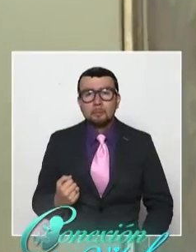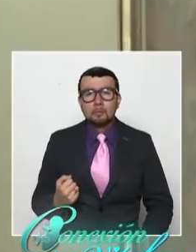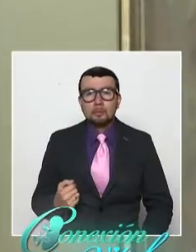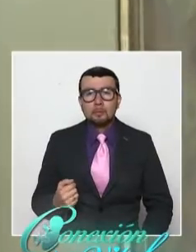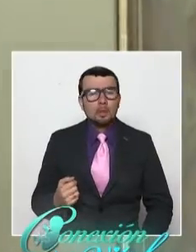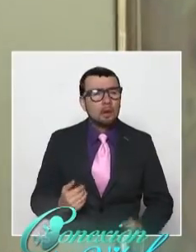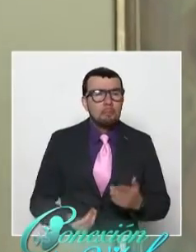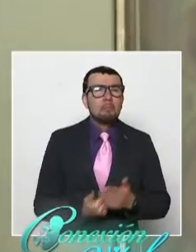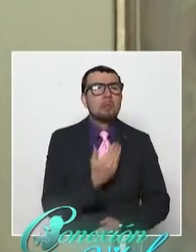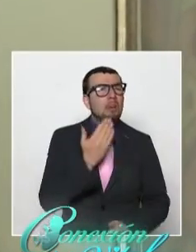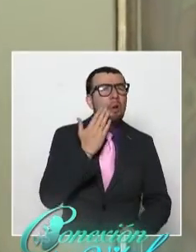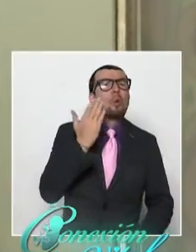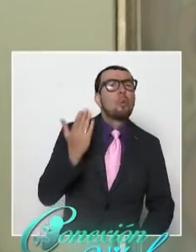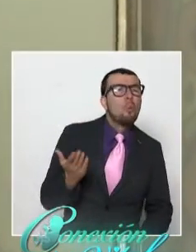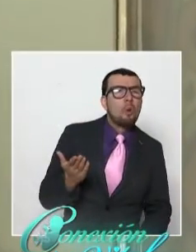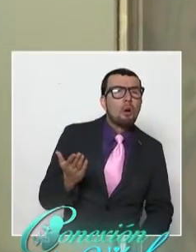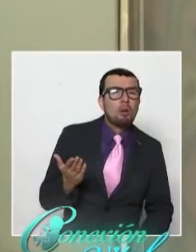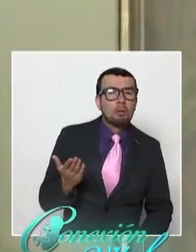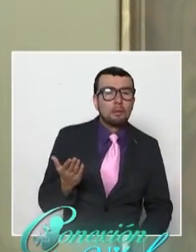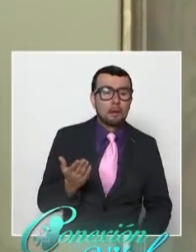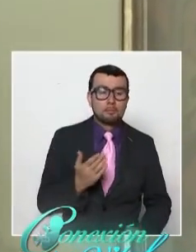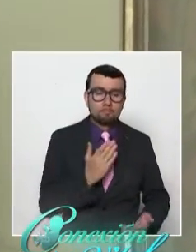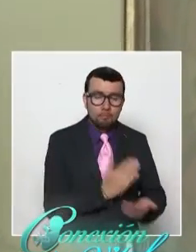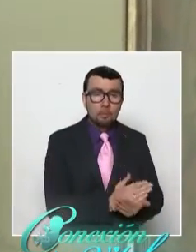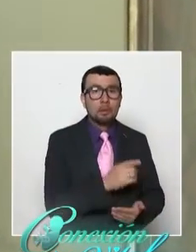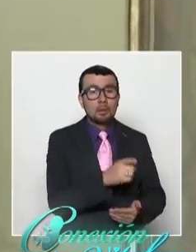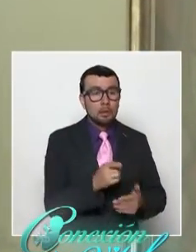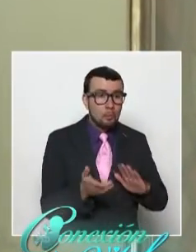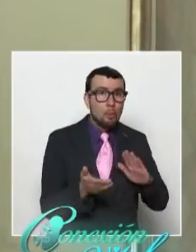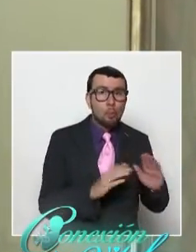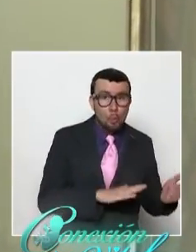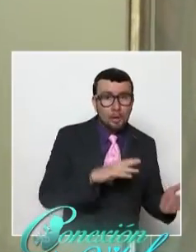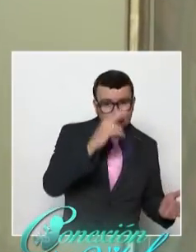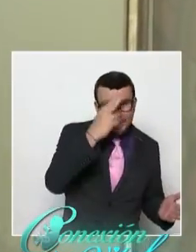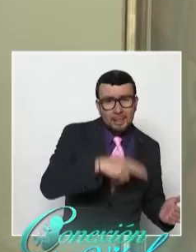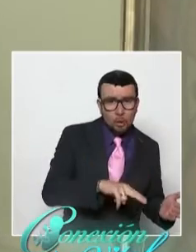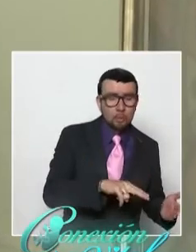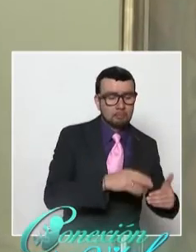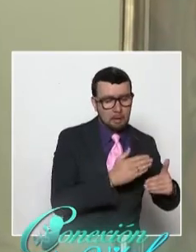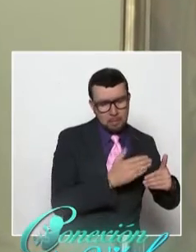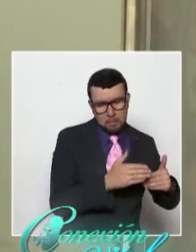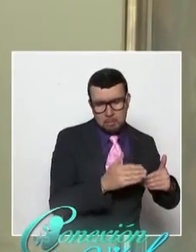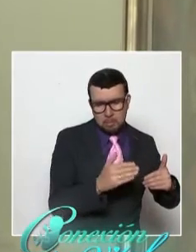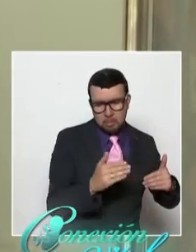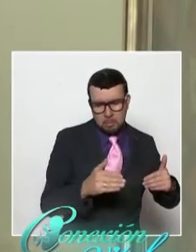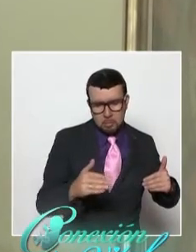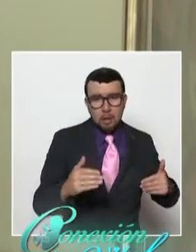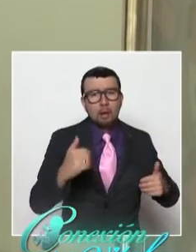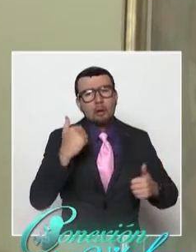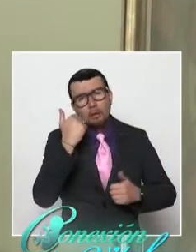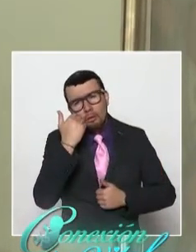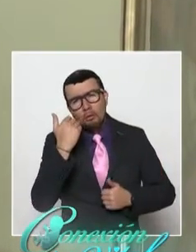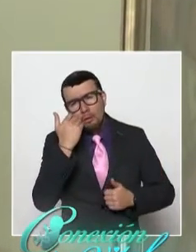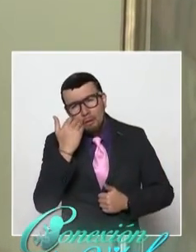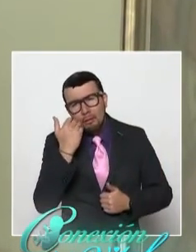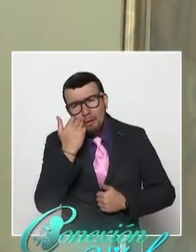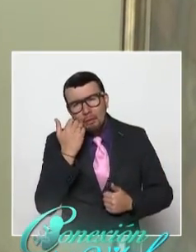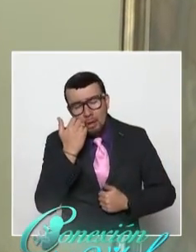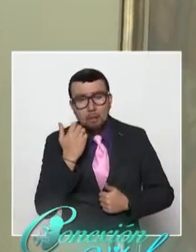todo empieza después de la muerte del hijo. Desde aquí empieza a tener erisipelas, la